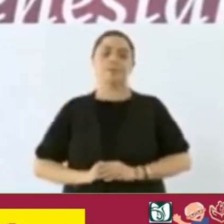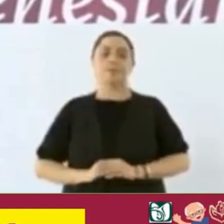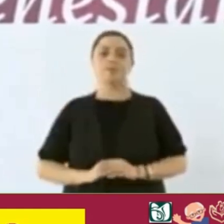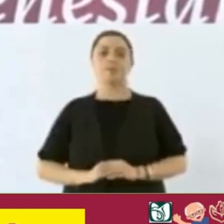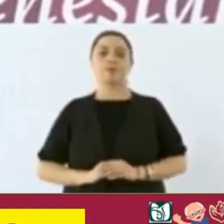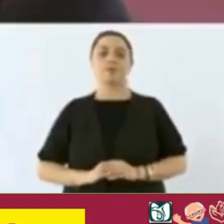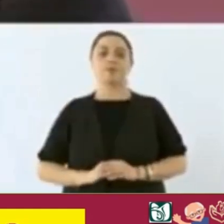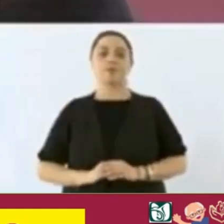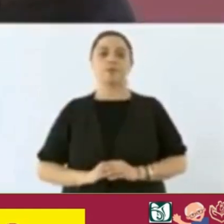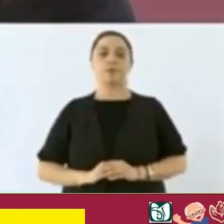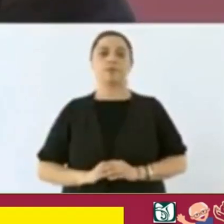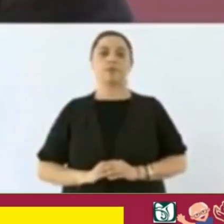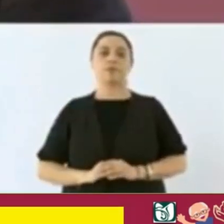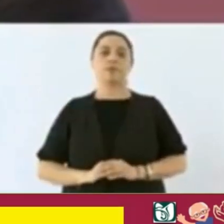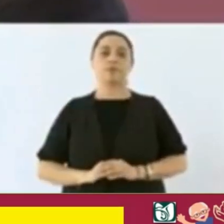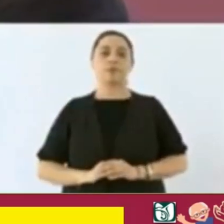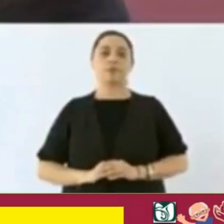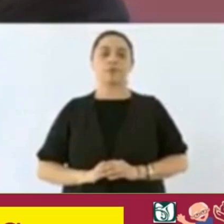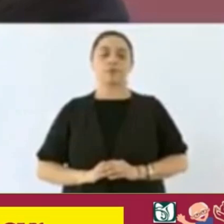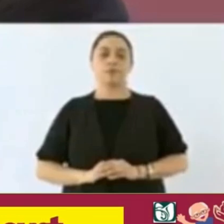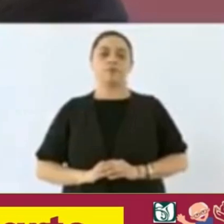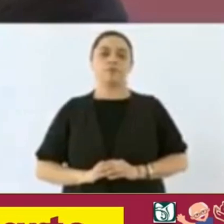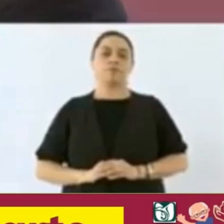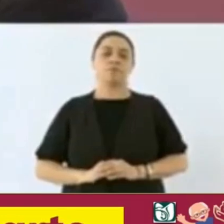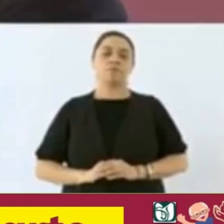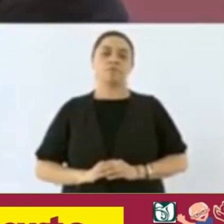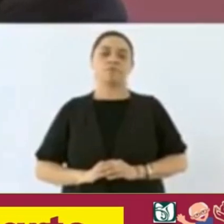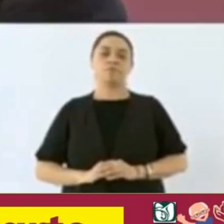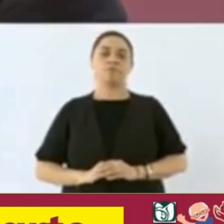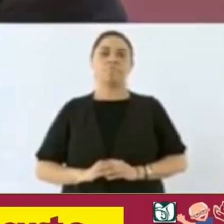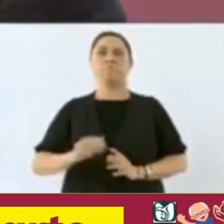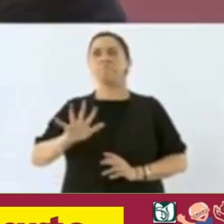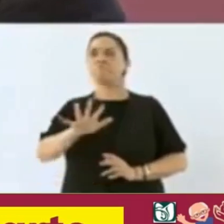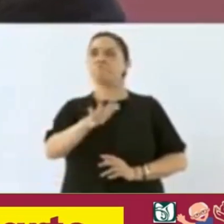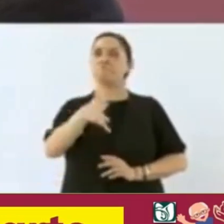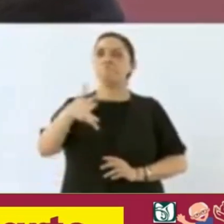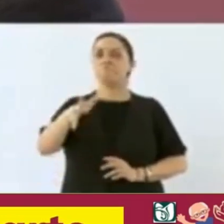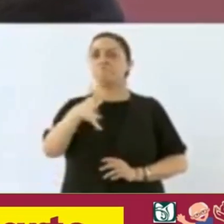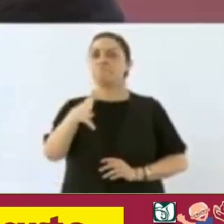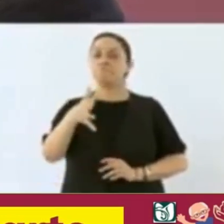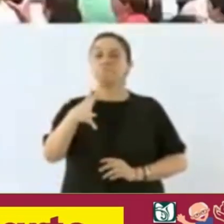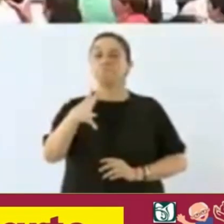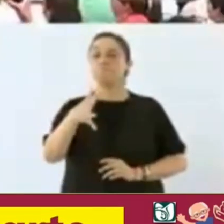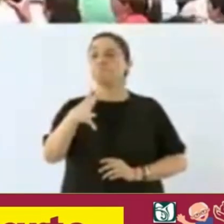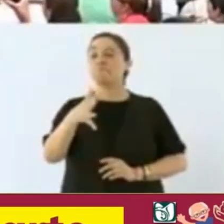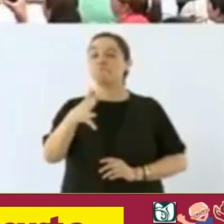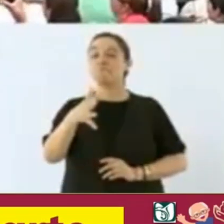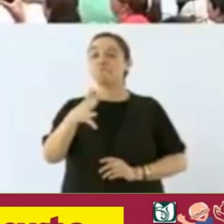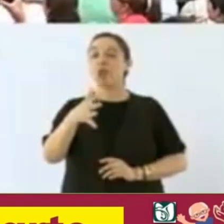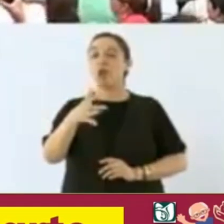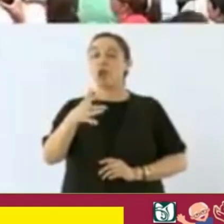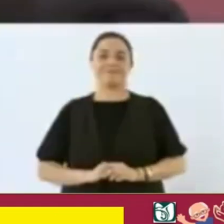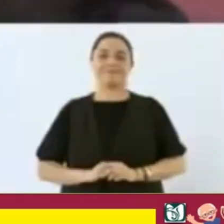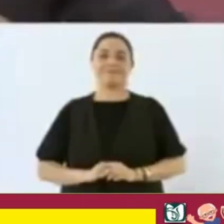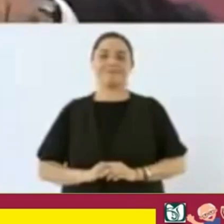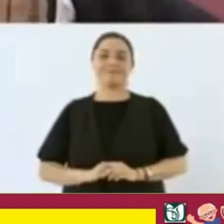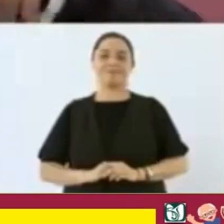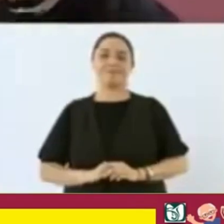en promedio van a ser como 6 mil pesos